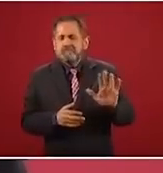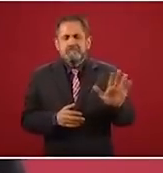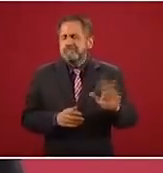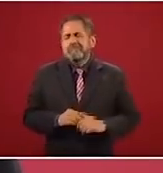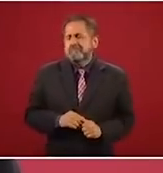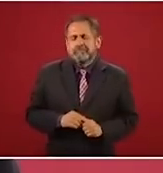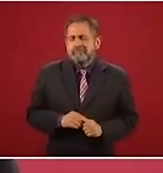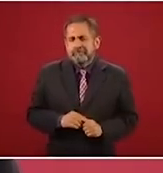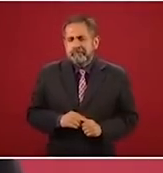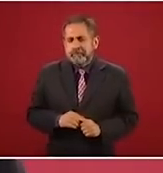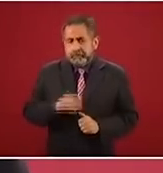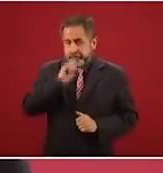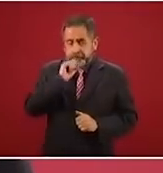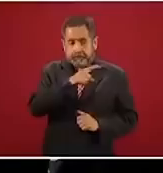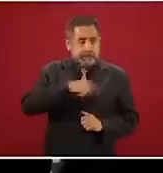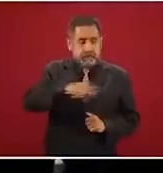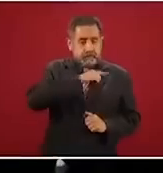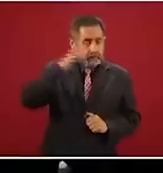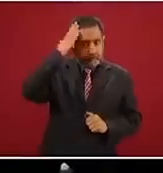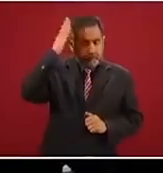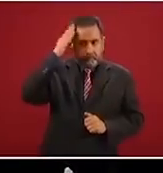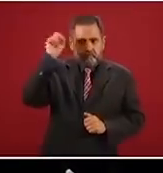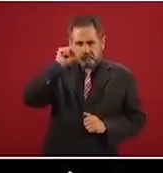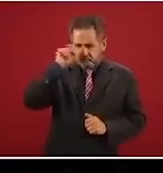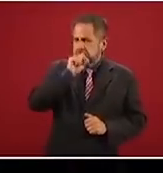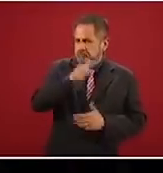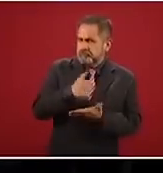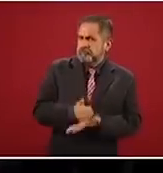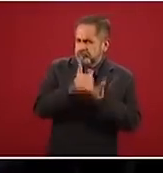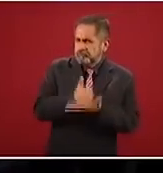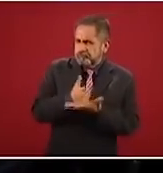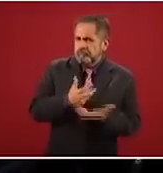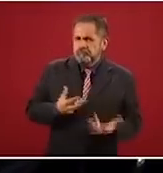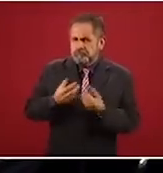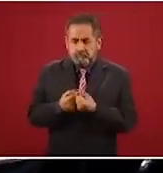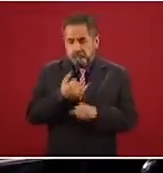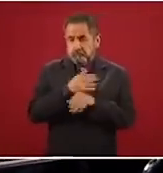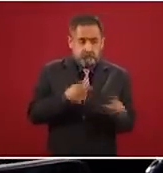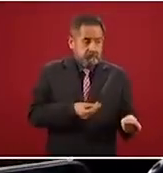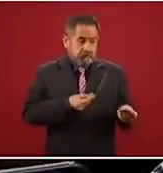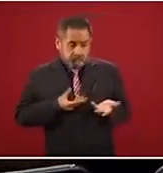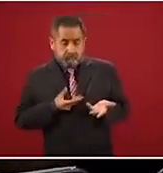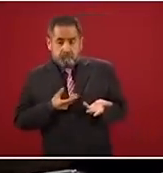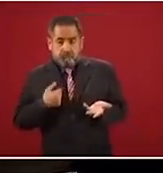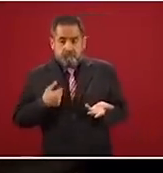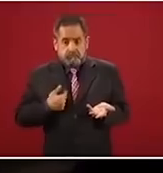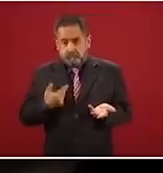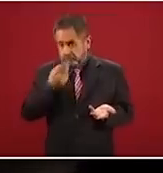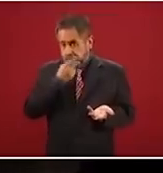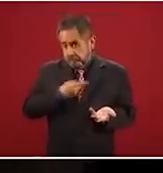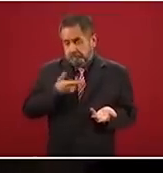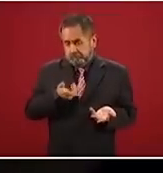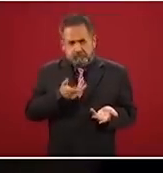los dirigentes sindicales están ayudando. Esa es la información que nosotros